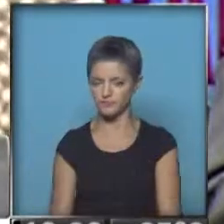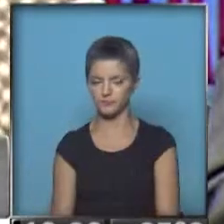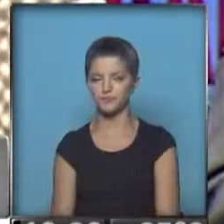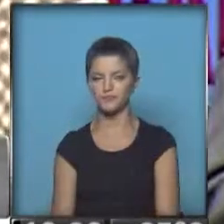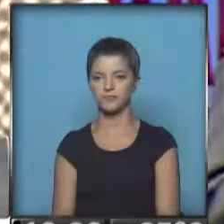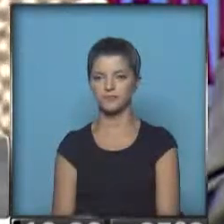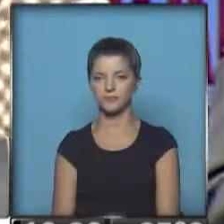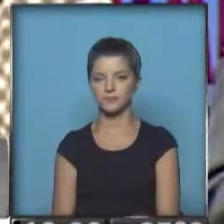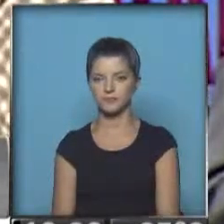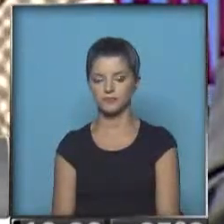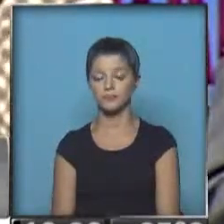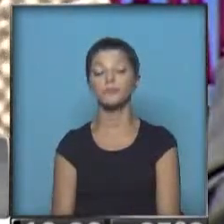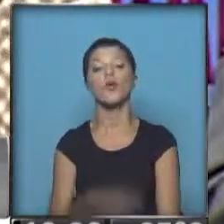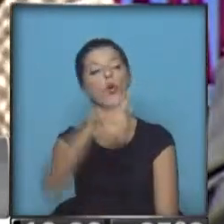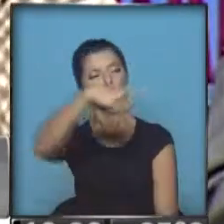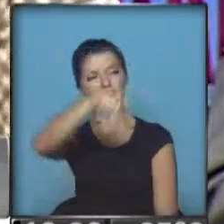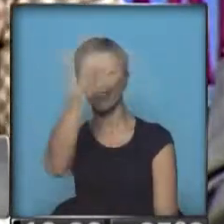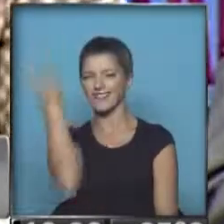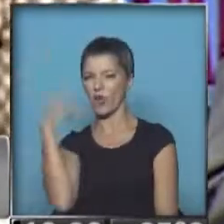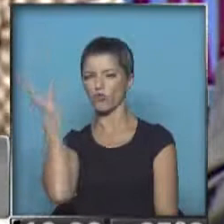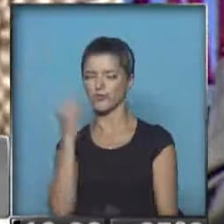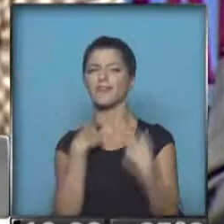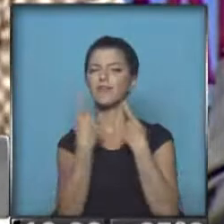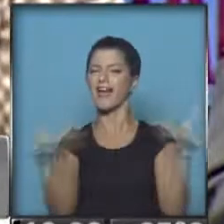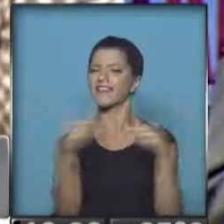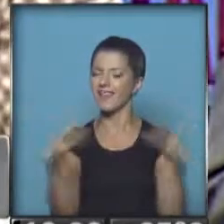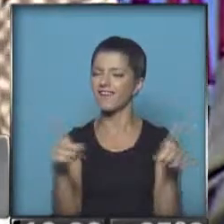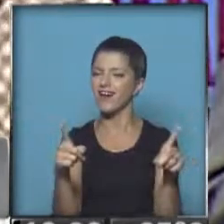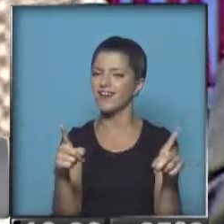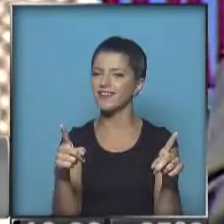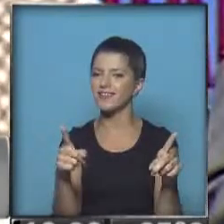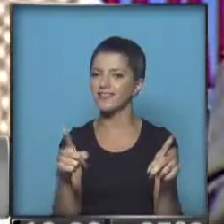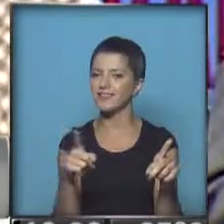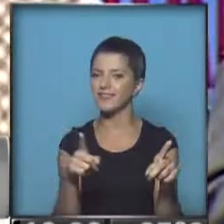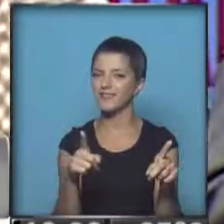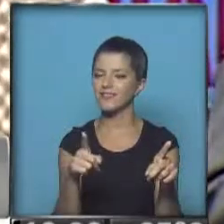Cuando ustedes cantaban... Esa consigna acá con Leopoldo,